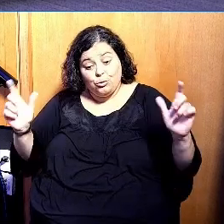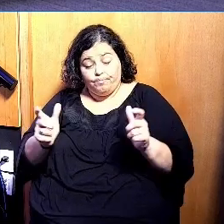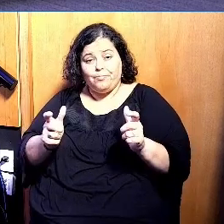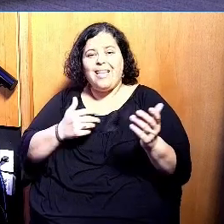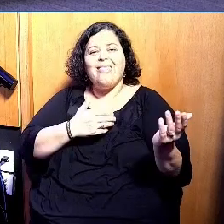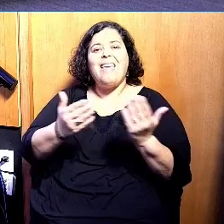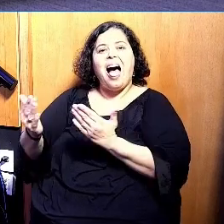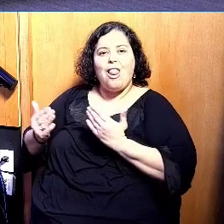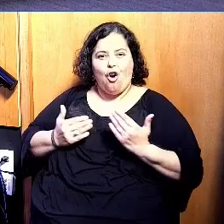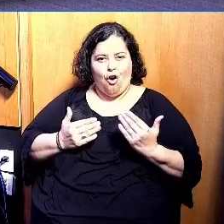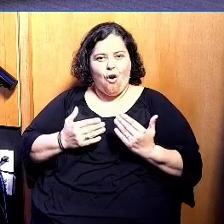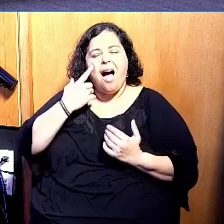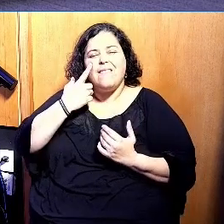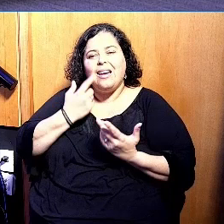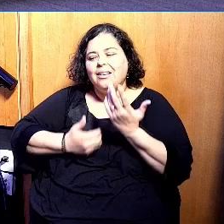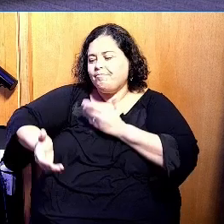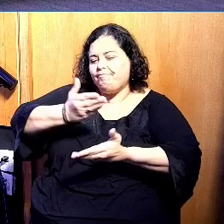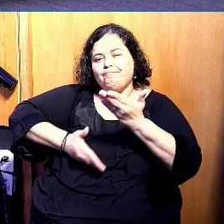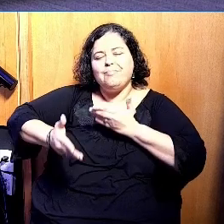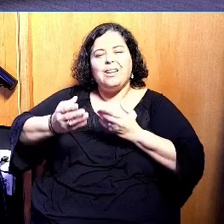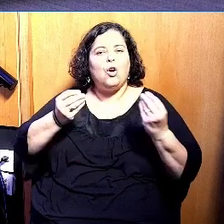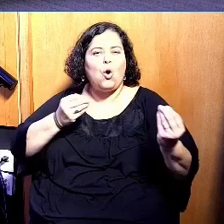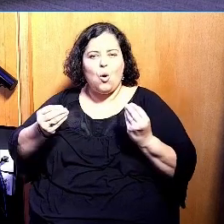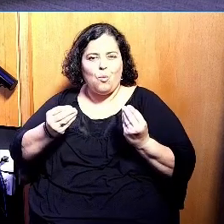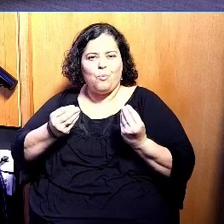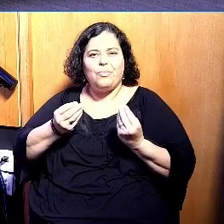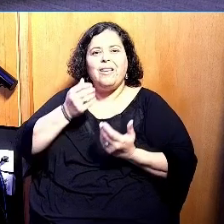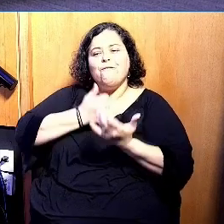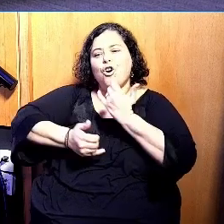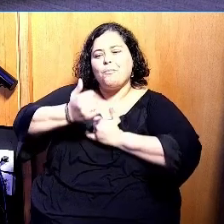el fin de intercambiar datos para generar valor.